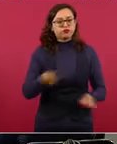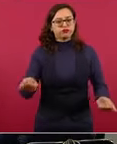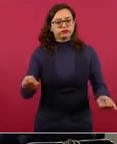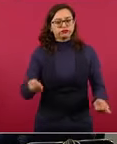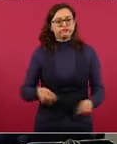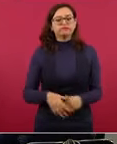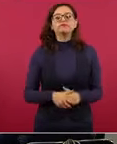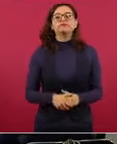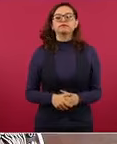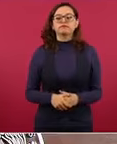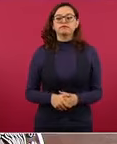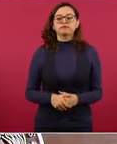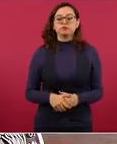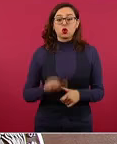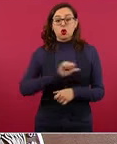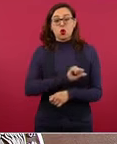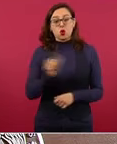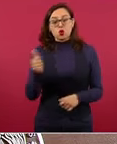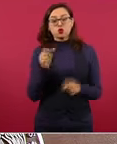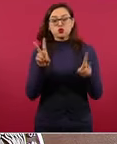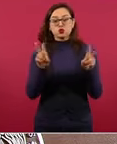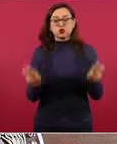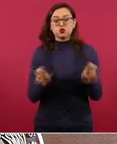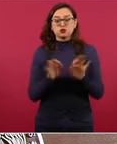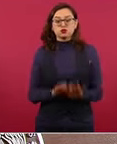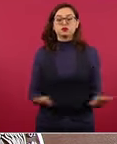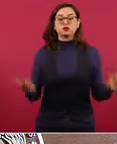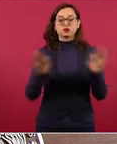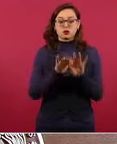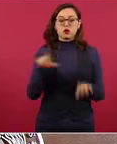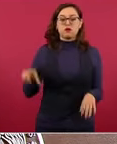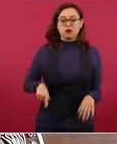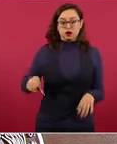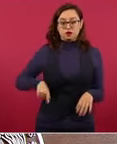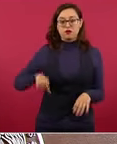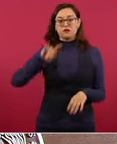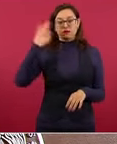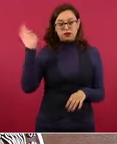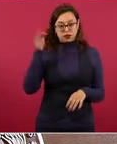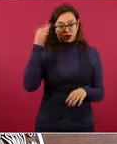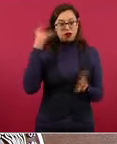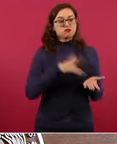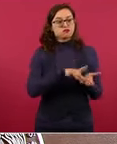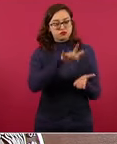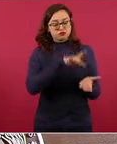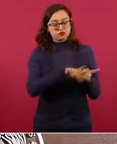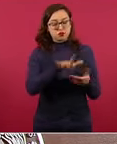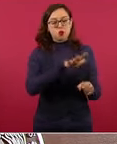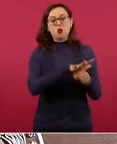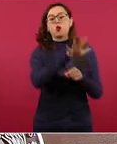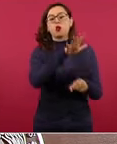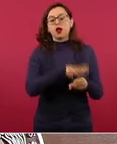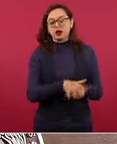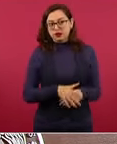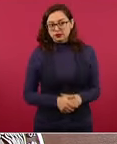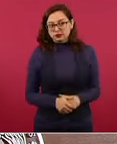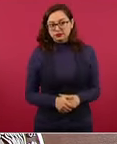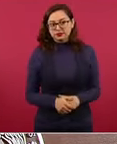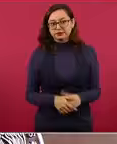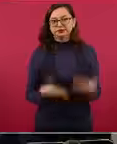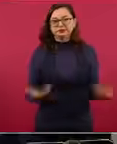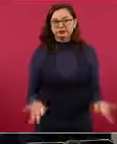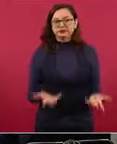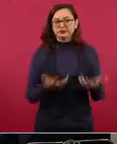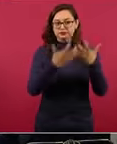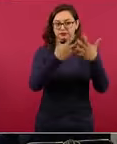algo muy importante que está haciendo el gobierno federal se han establecido acuerdos con la industria hay compromisos para